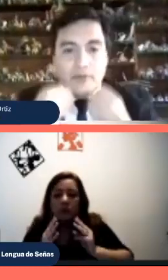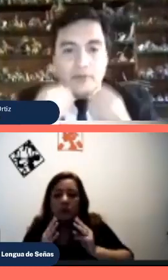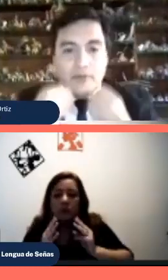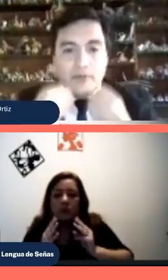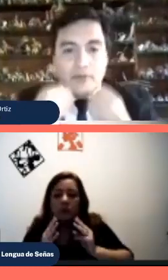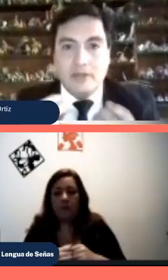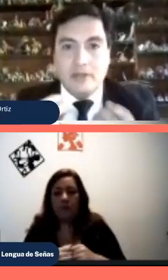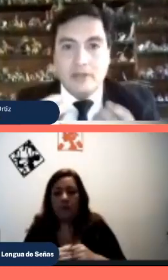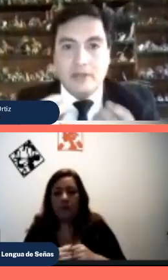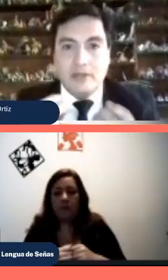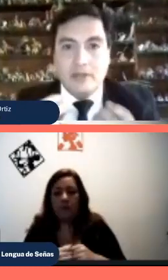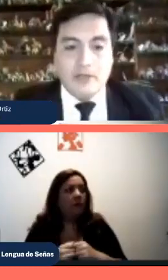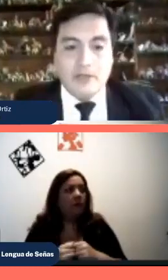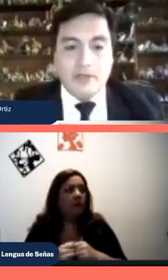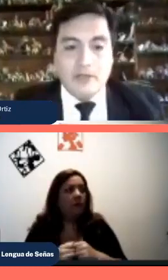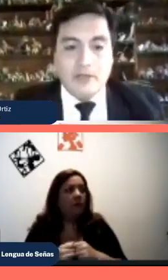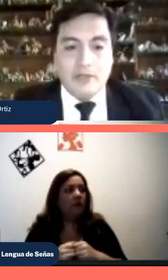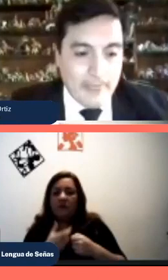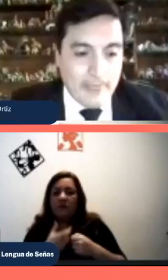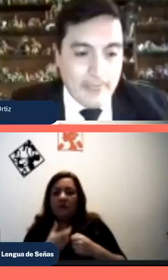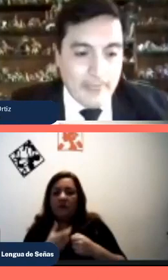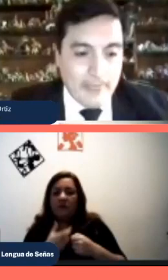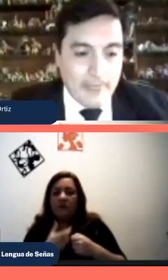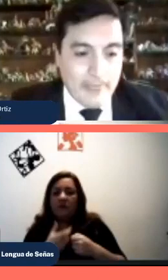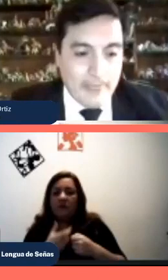son proyecciones del hueso.